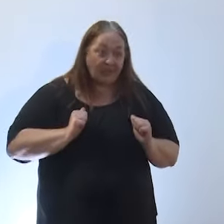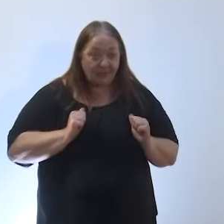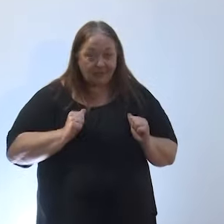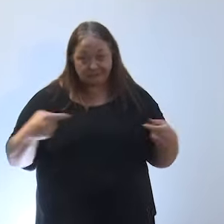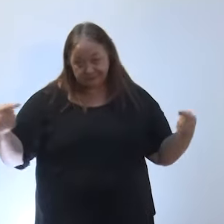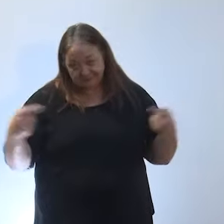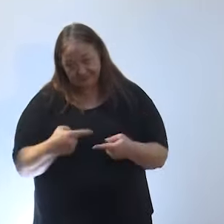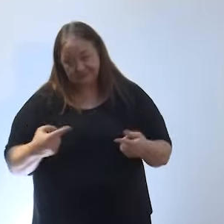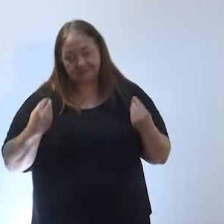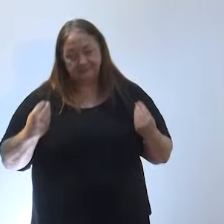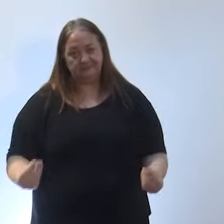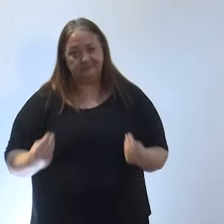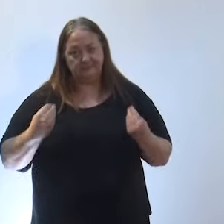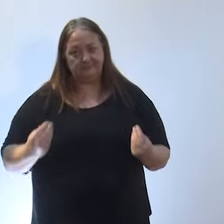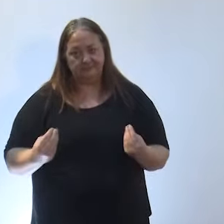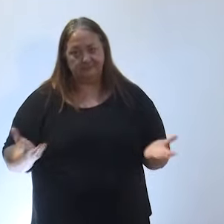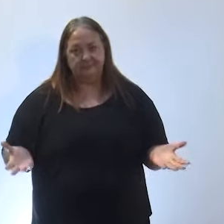se atribuyen